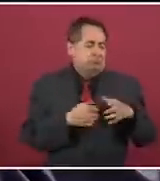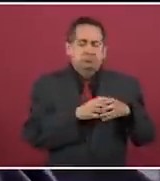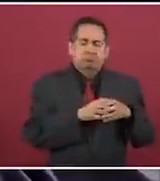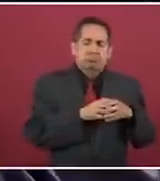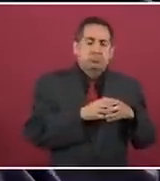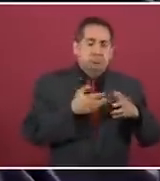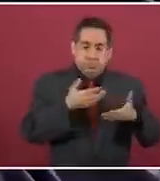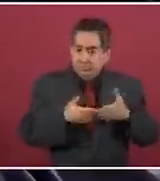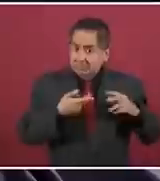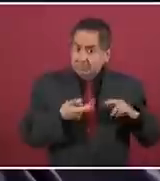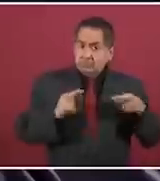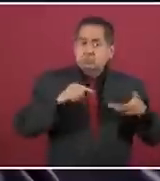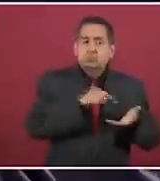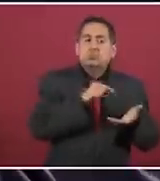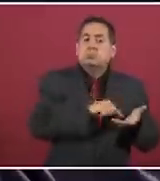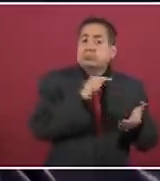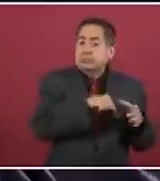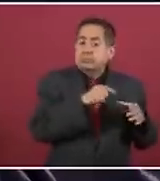ver,